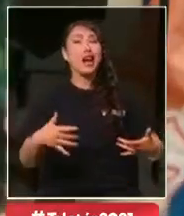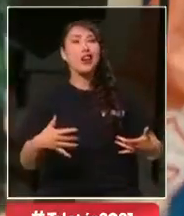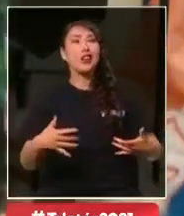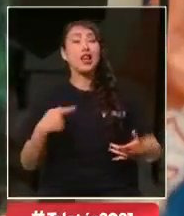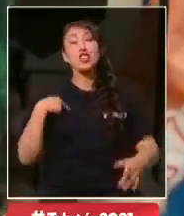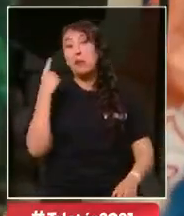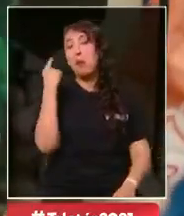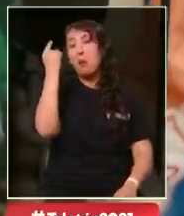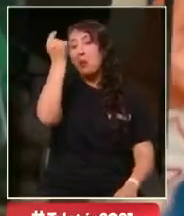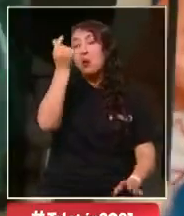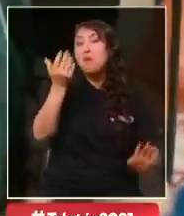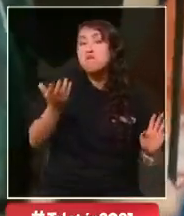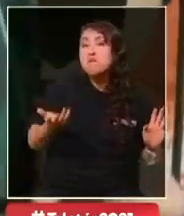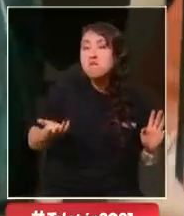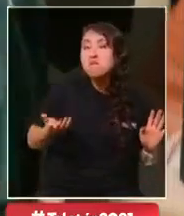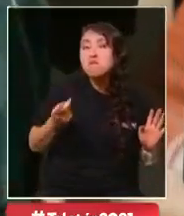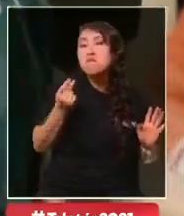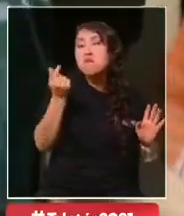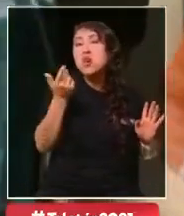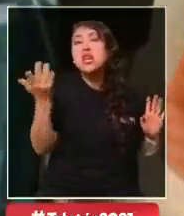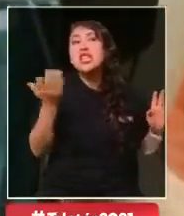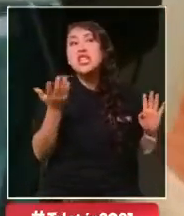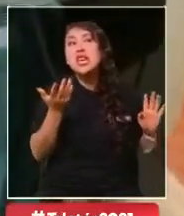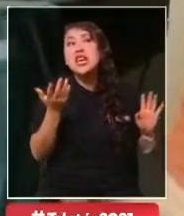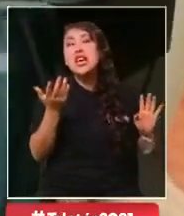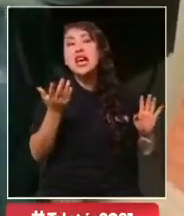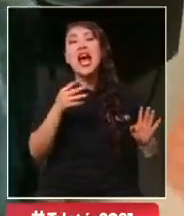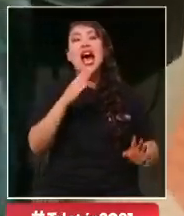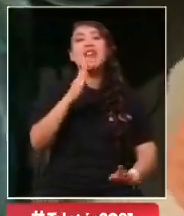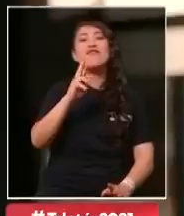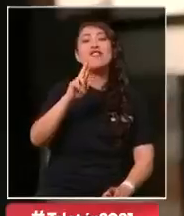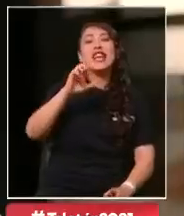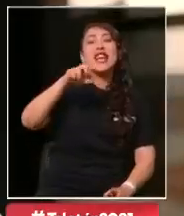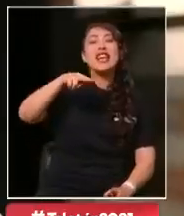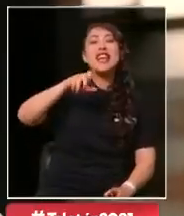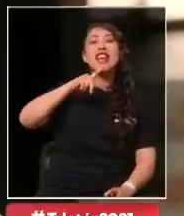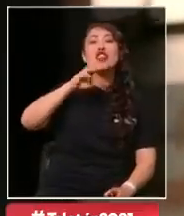se me ocurrió una idea de hacer a Ben Breveton.